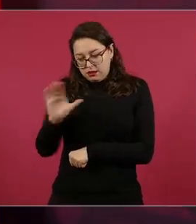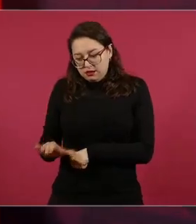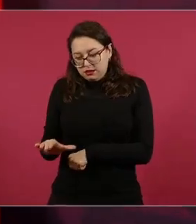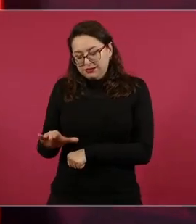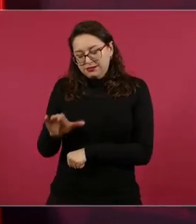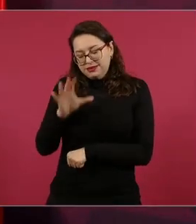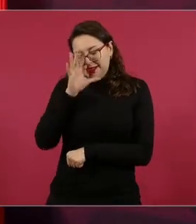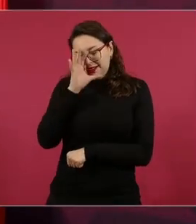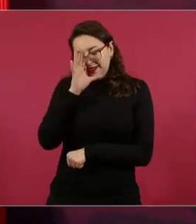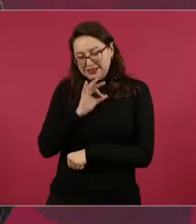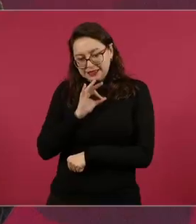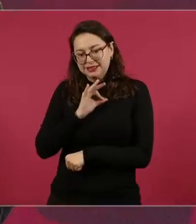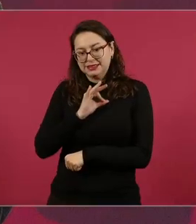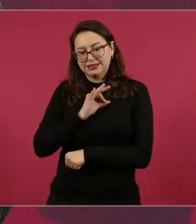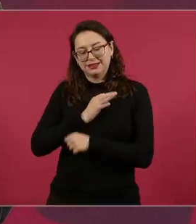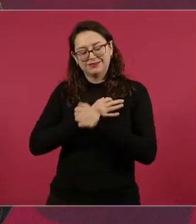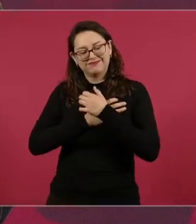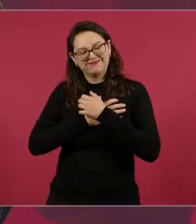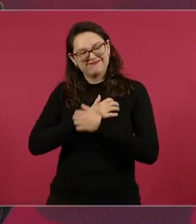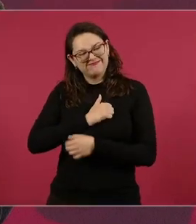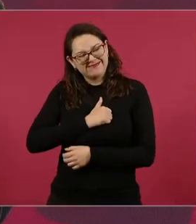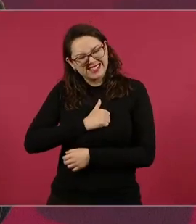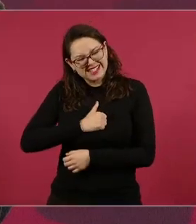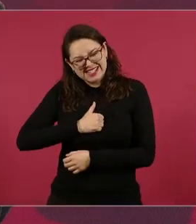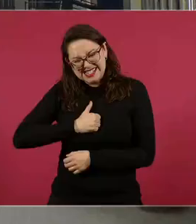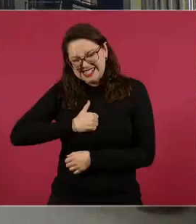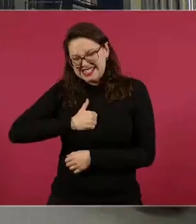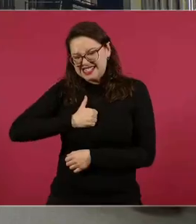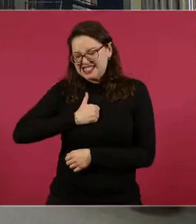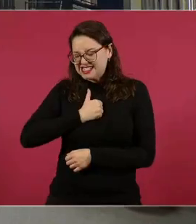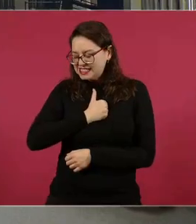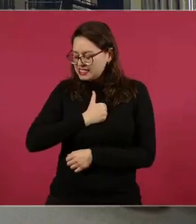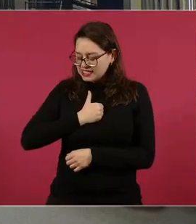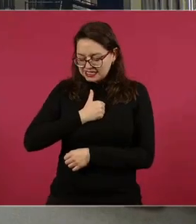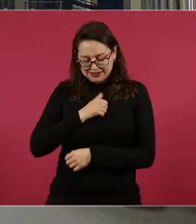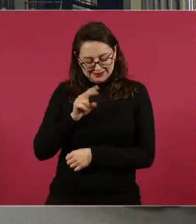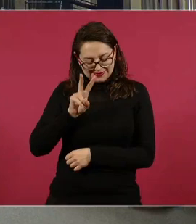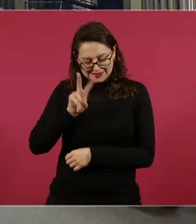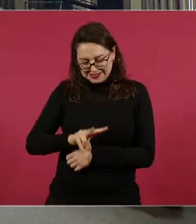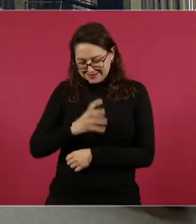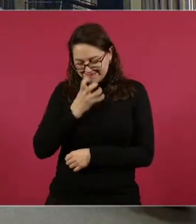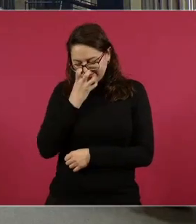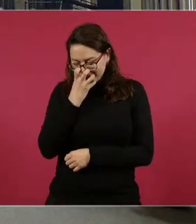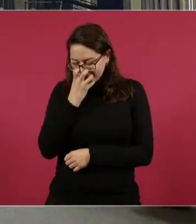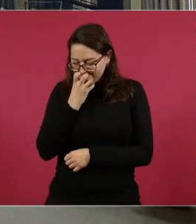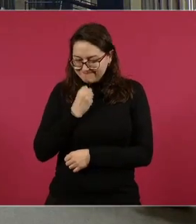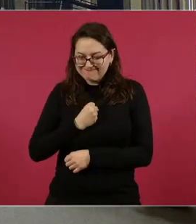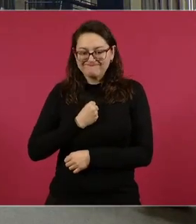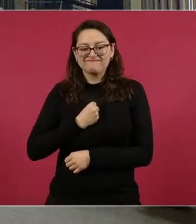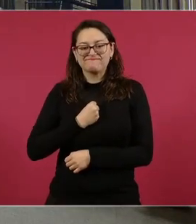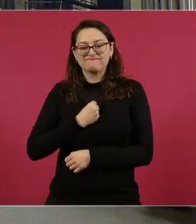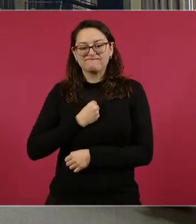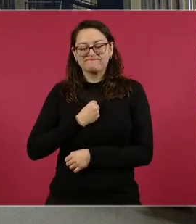Lamentamos mucho su muerte. Le deseamos a sus familiares